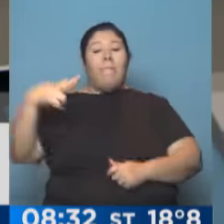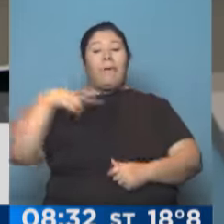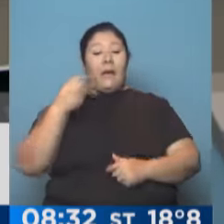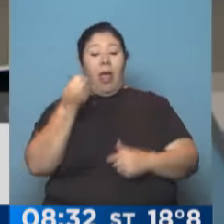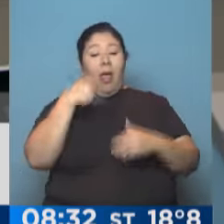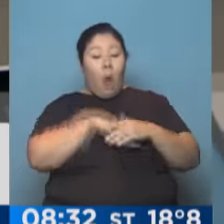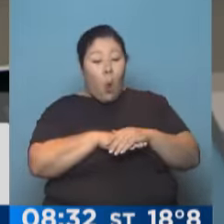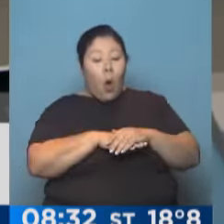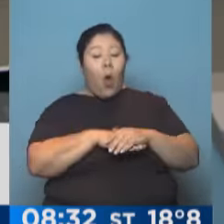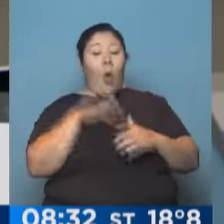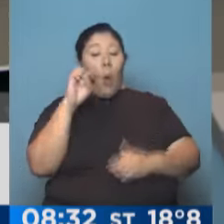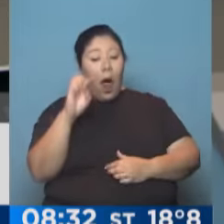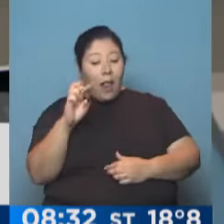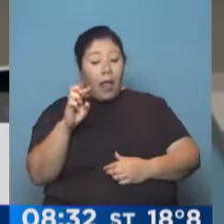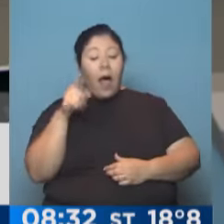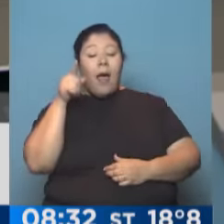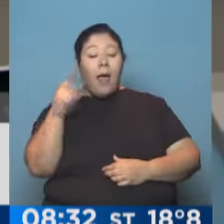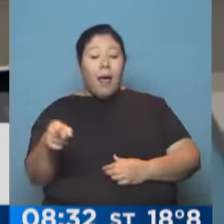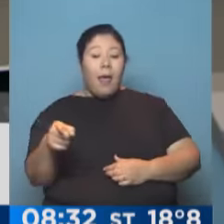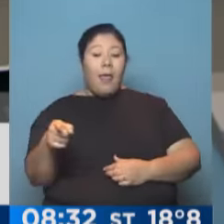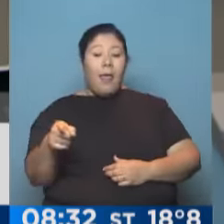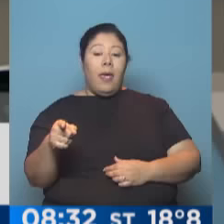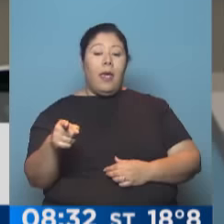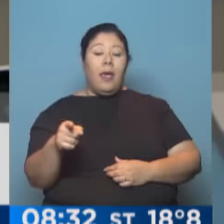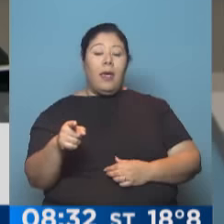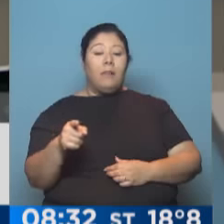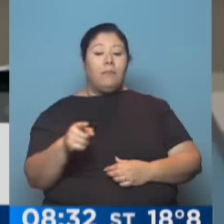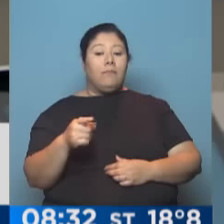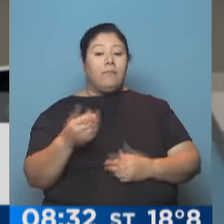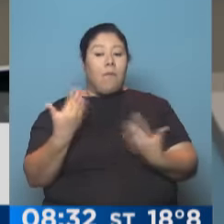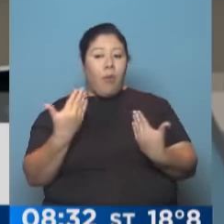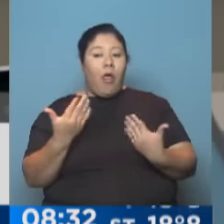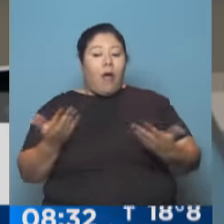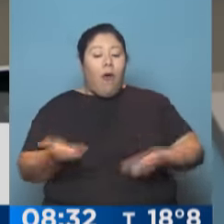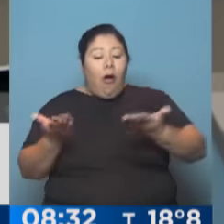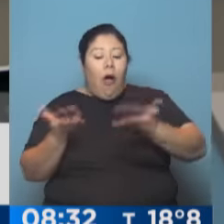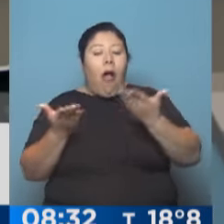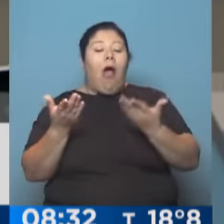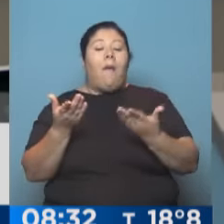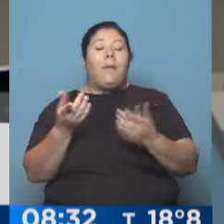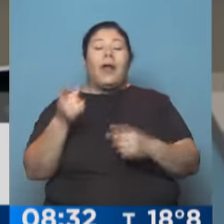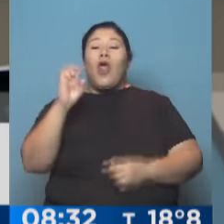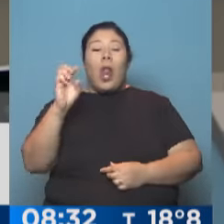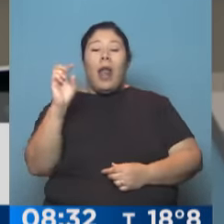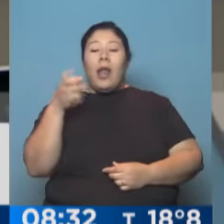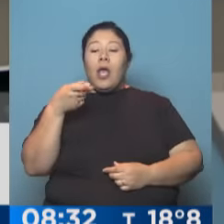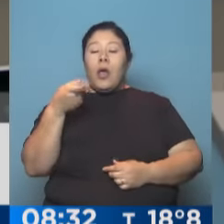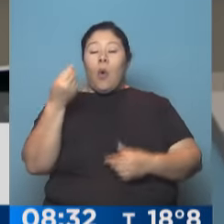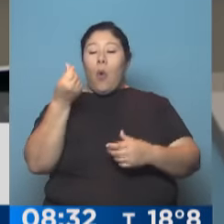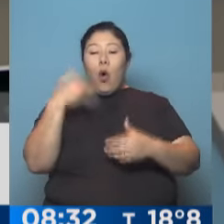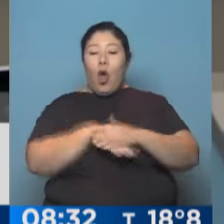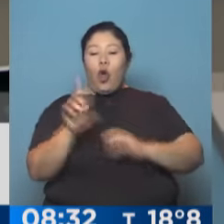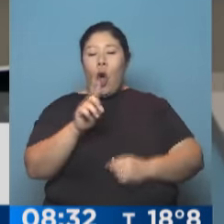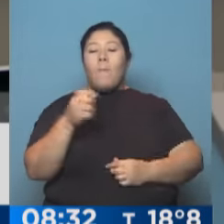muy fuerte de del llamado dólar ahorro es parte de un clima que se está generando un clima preelectoral que